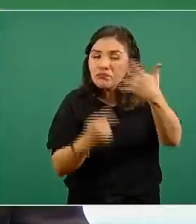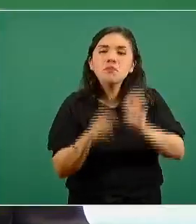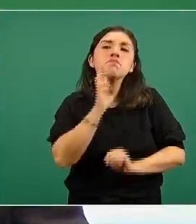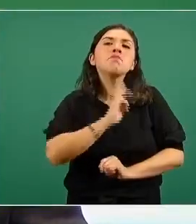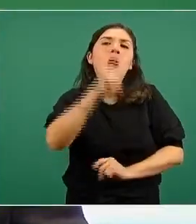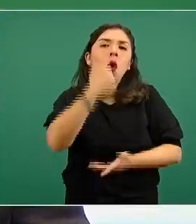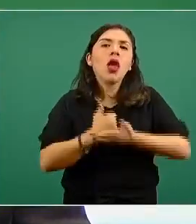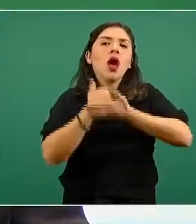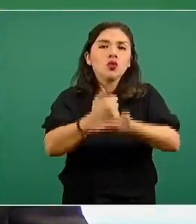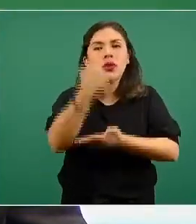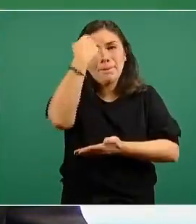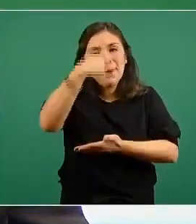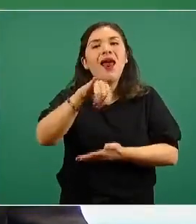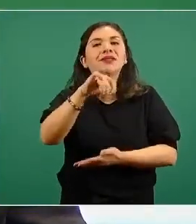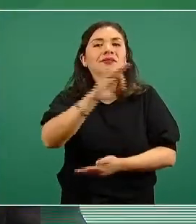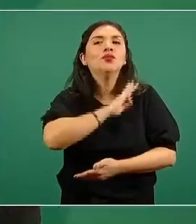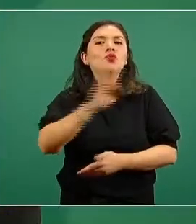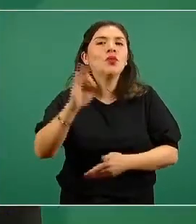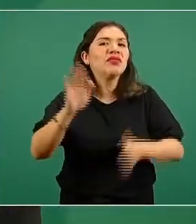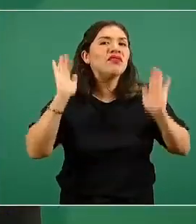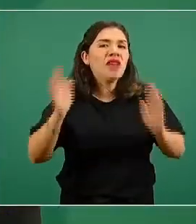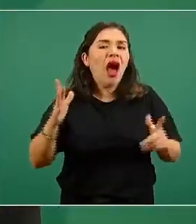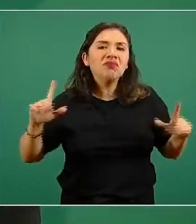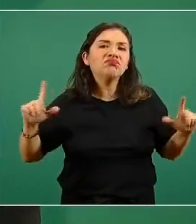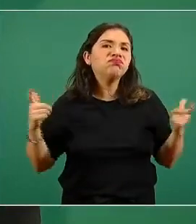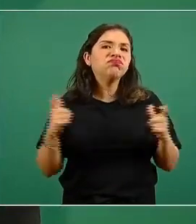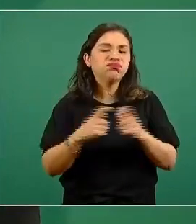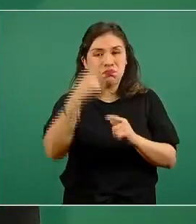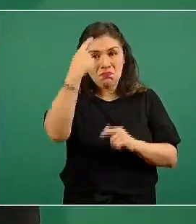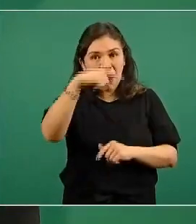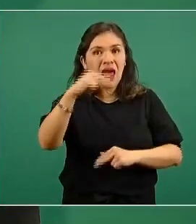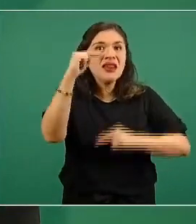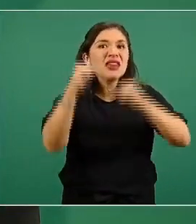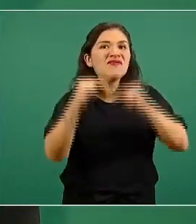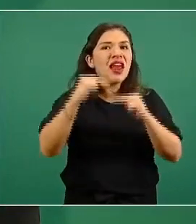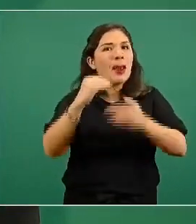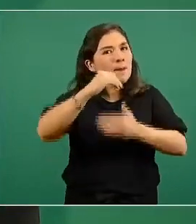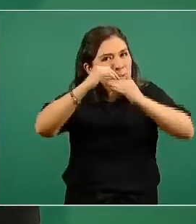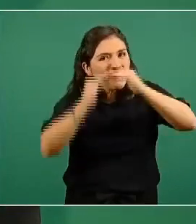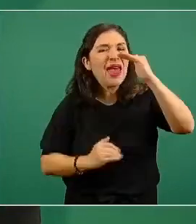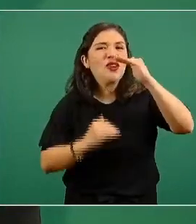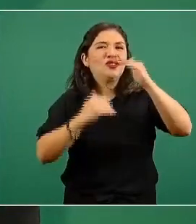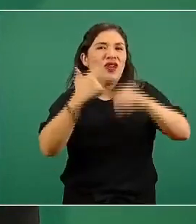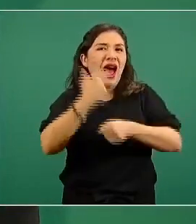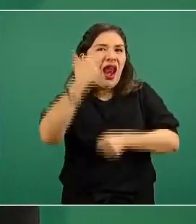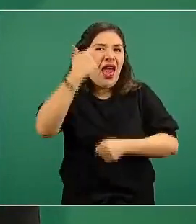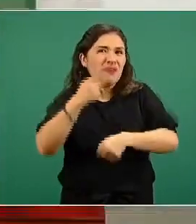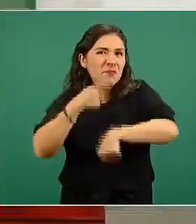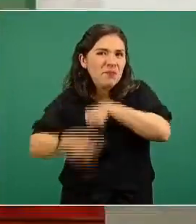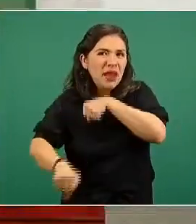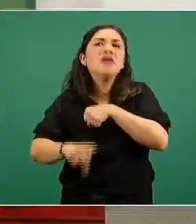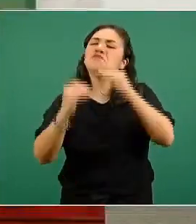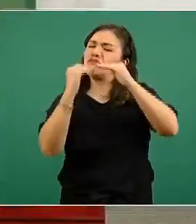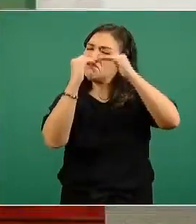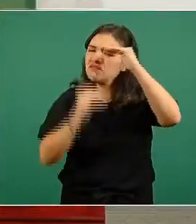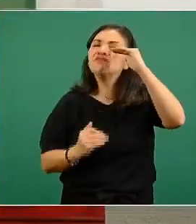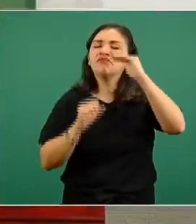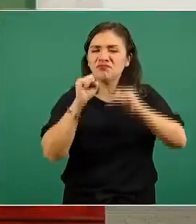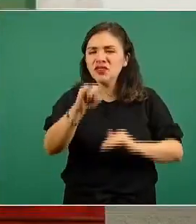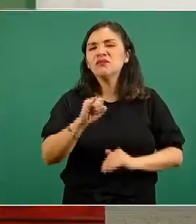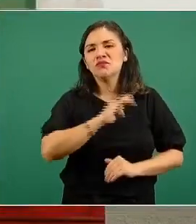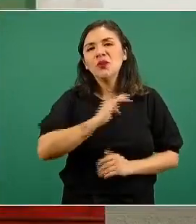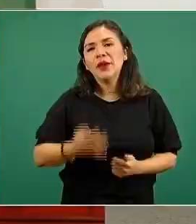medidas para que podamos llegar a estos niveles de riesgo lo más bajo